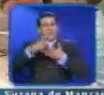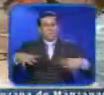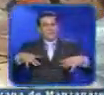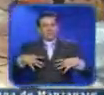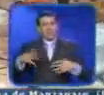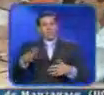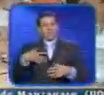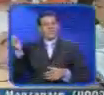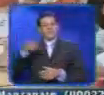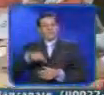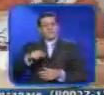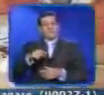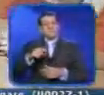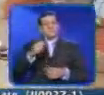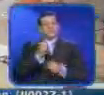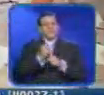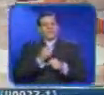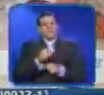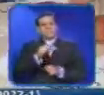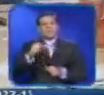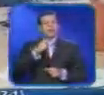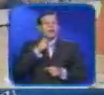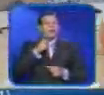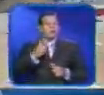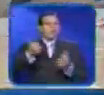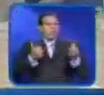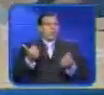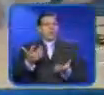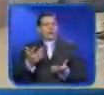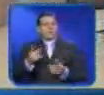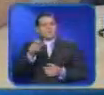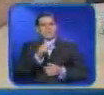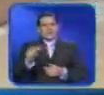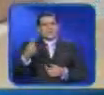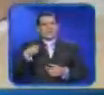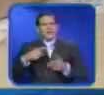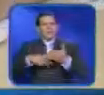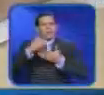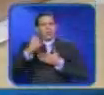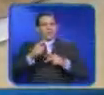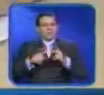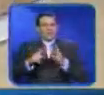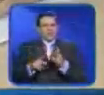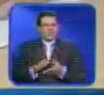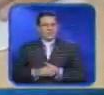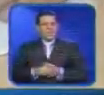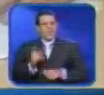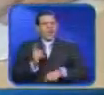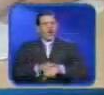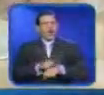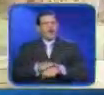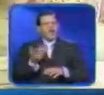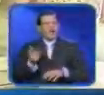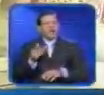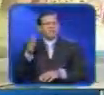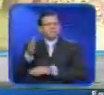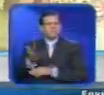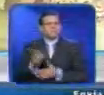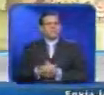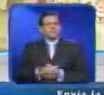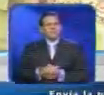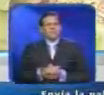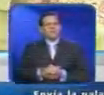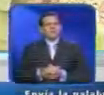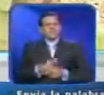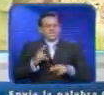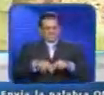nosotros la semana que ellos deseen y cada semana tenemos proyectos diferentes. ¿De qué hora a qué hora asisten los chicos acá? Los